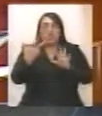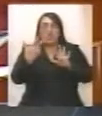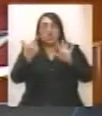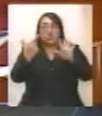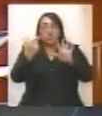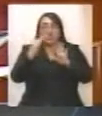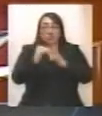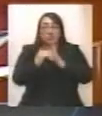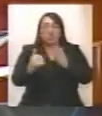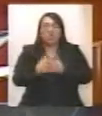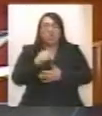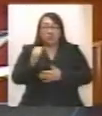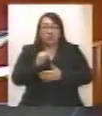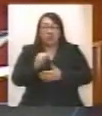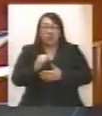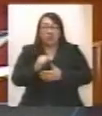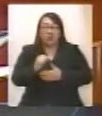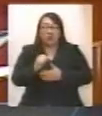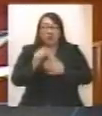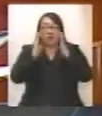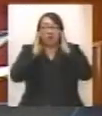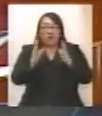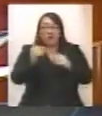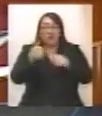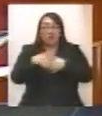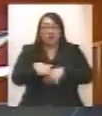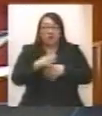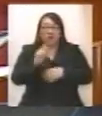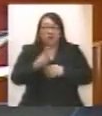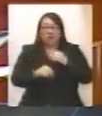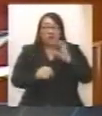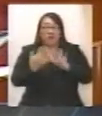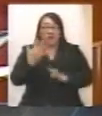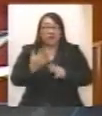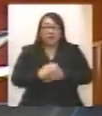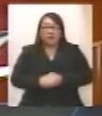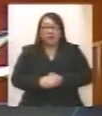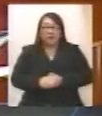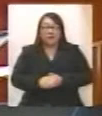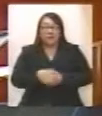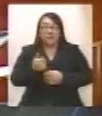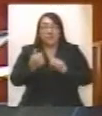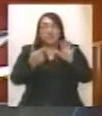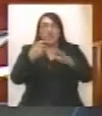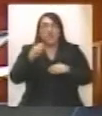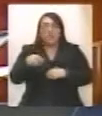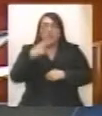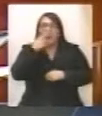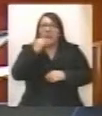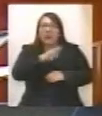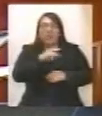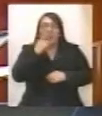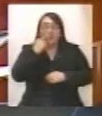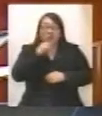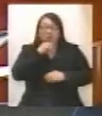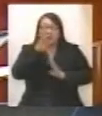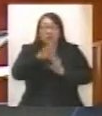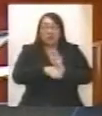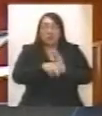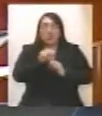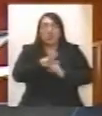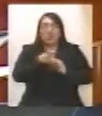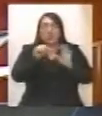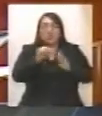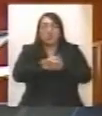387 millones de nuevos soles, atenderá a julio del 2015 a 70.000 niñas y niños menores de